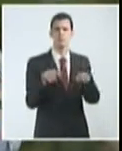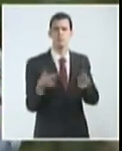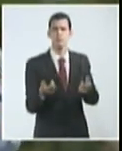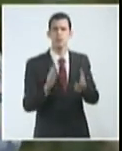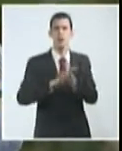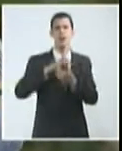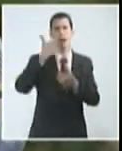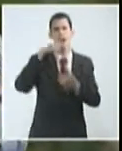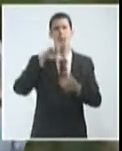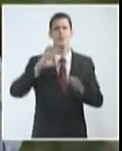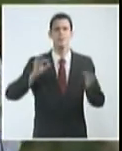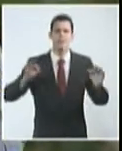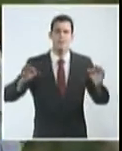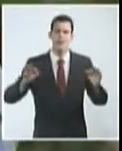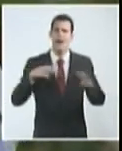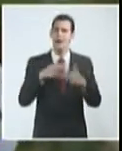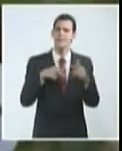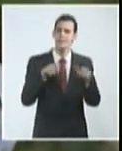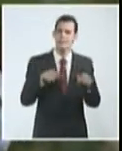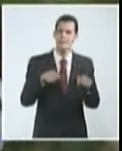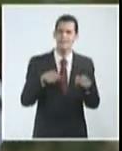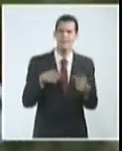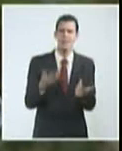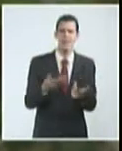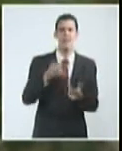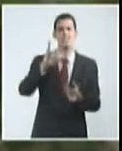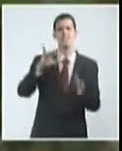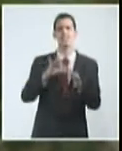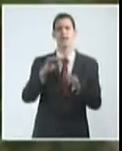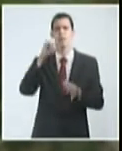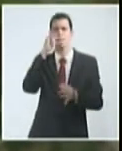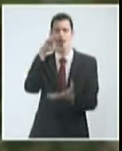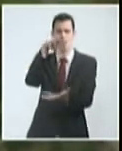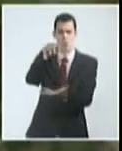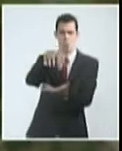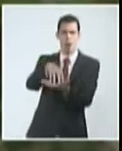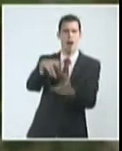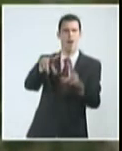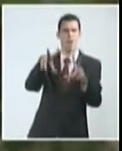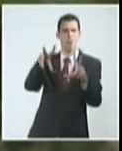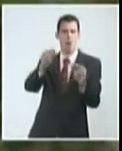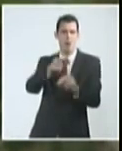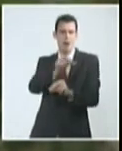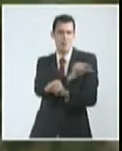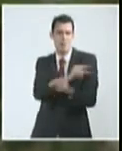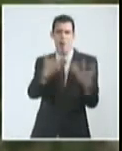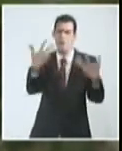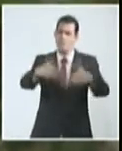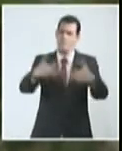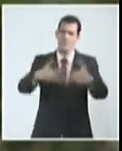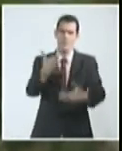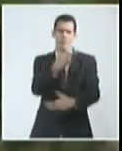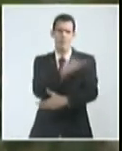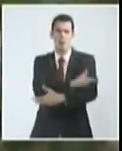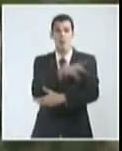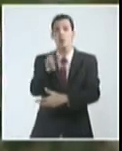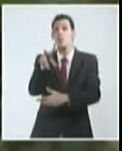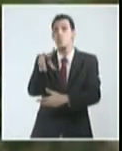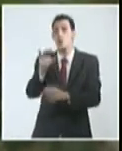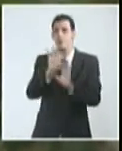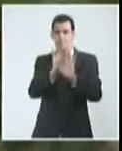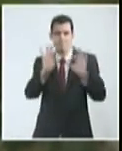Centro 6GB Mariel, que recientemente, en compañía del General de Ejército y del Primer Ministro, pudimos inaugurar con